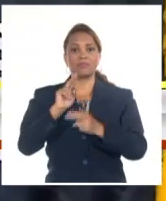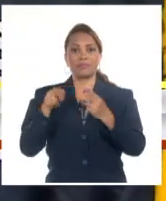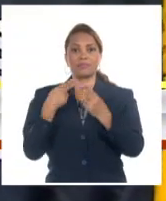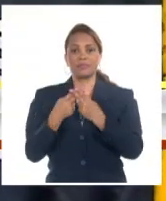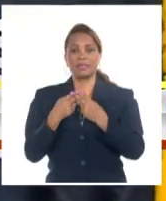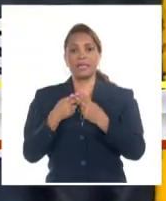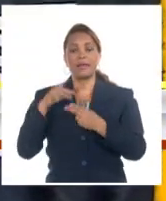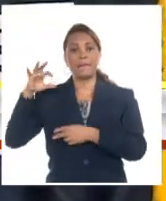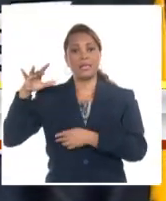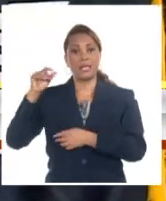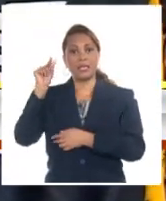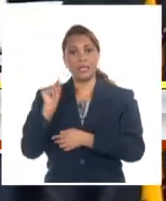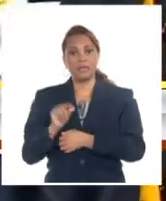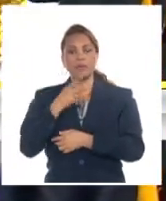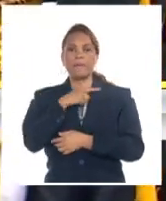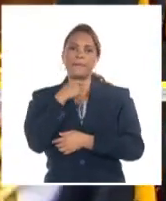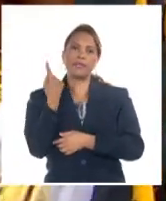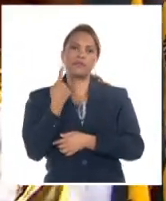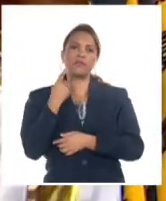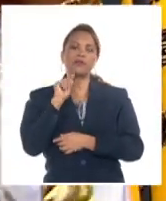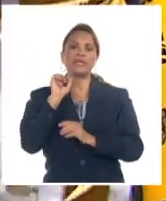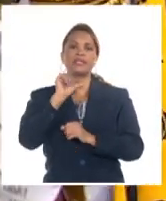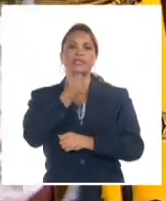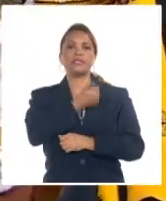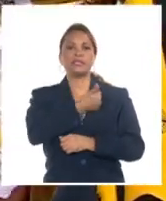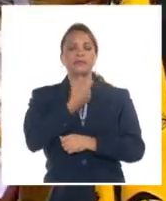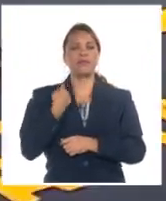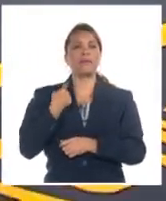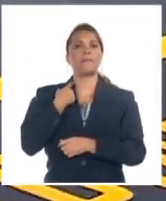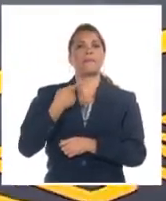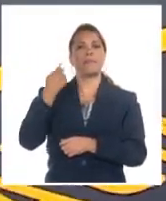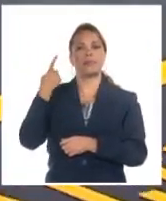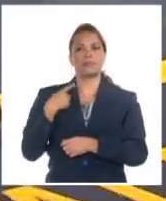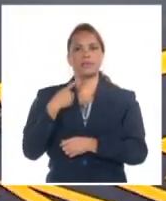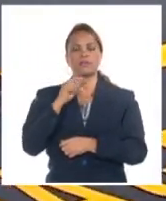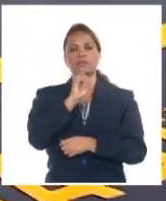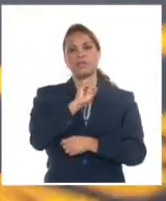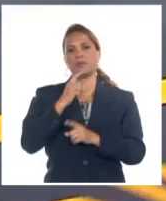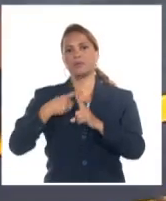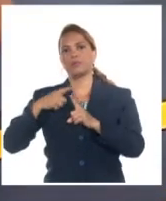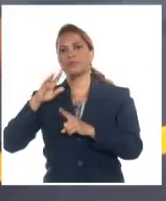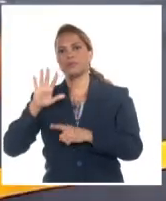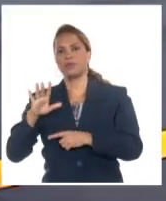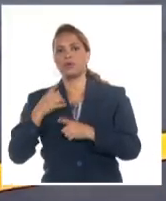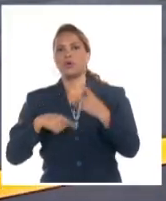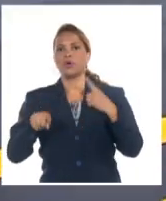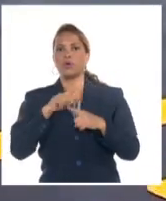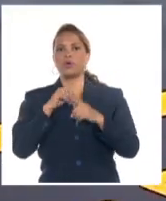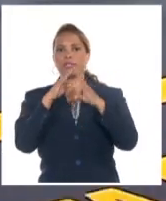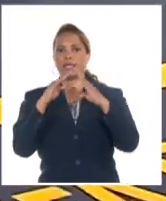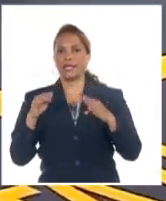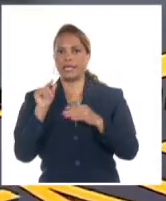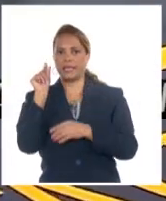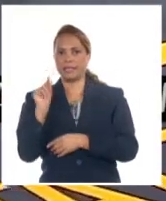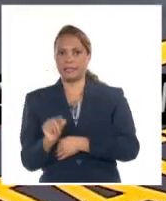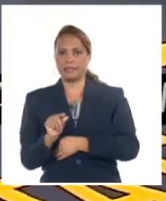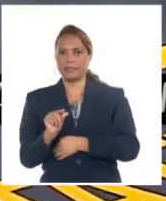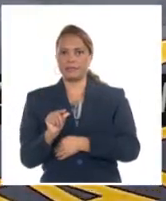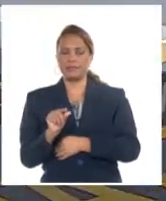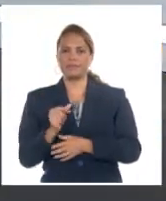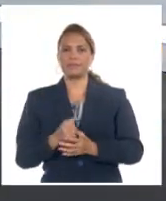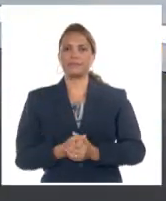había perdido en diciembre pasado 0-5 en un torneo similar ante el egipcio Seyad Eshat en velada con sede en Abu